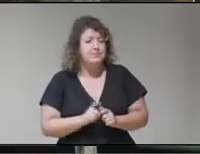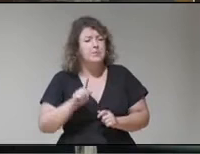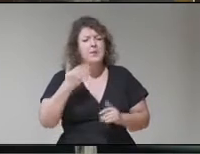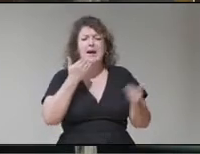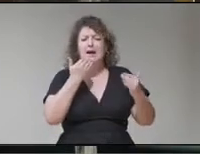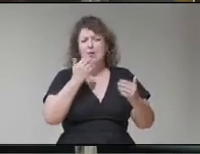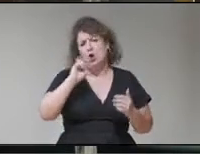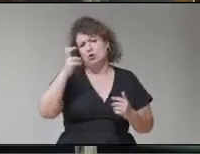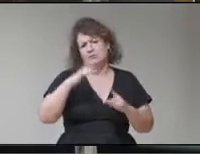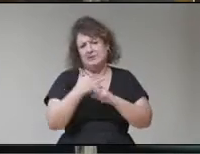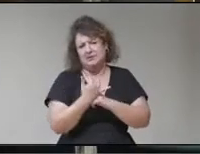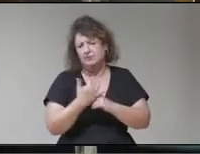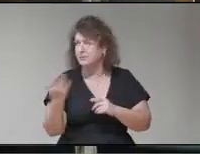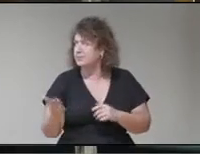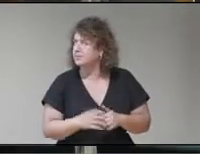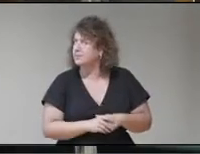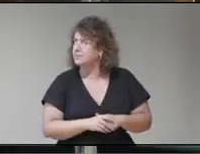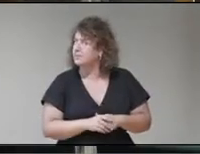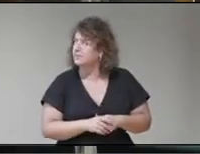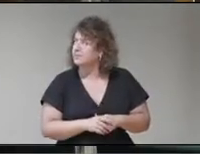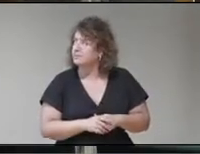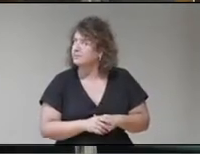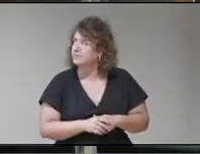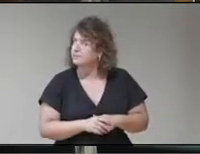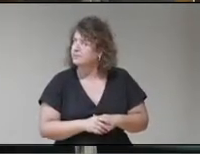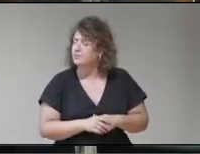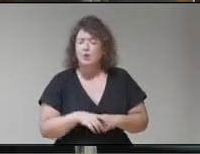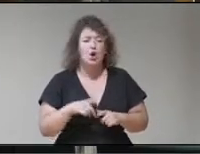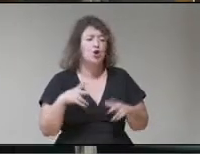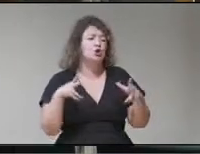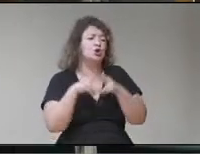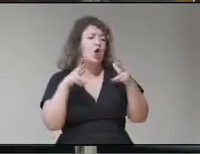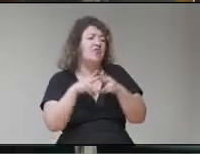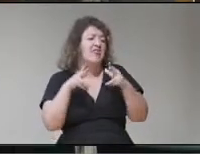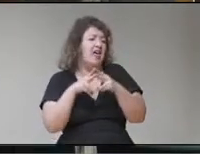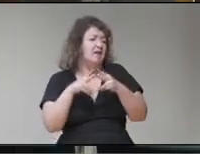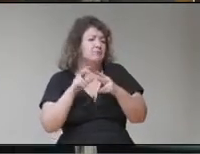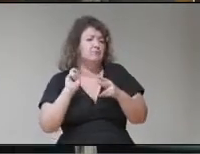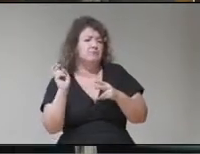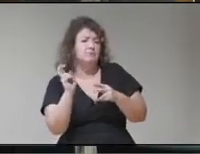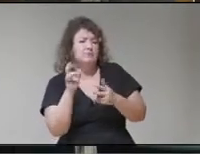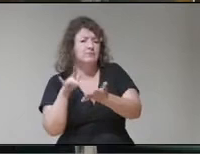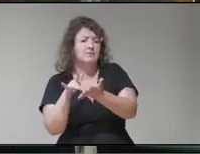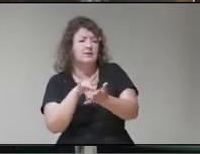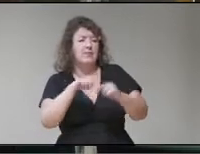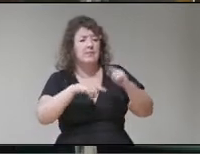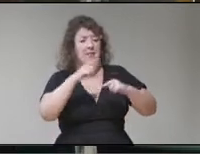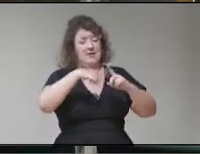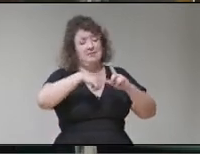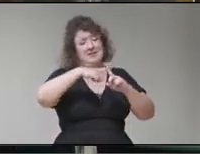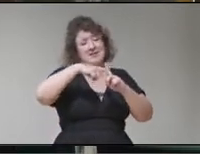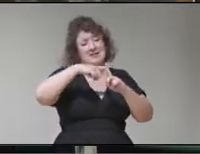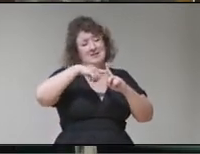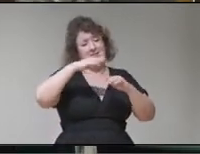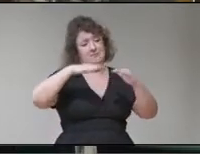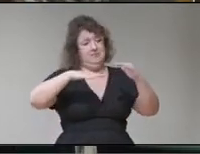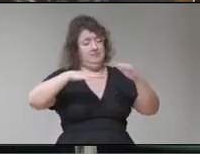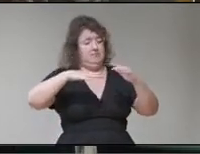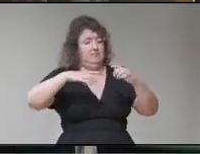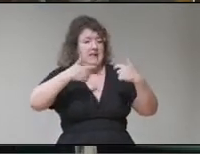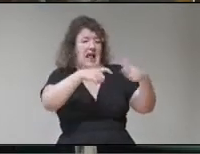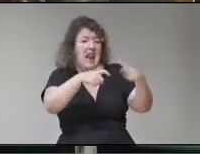otro caso que os pongo aquí. Aquí lo que tenemos son diversas sociedades y lo que se hace es una clasificación de esas sociedades en función de